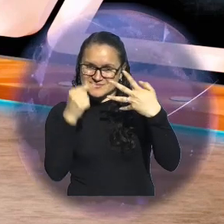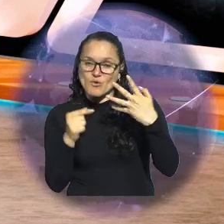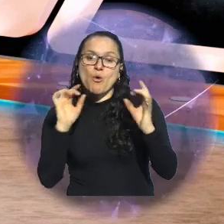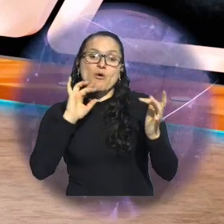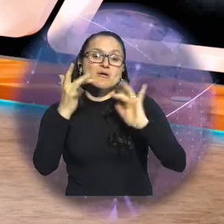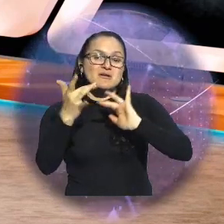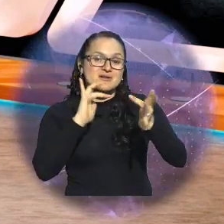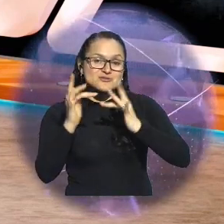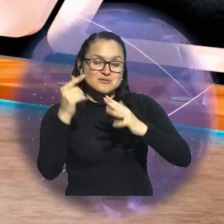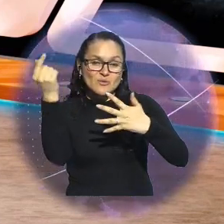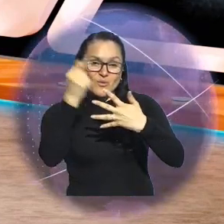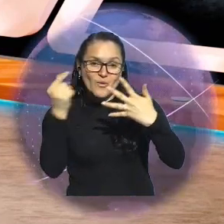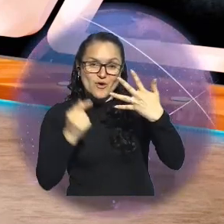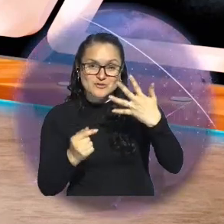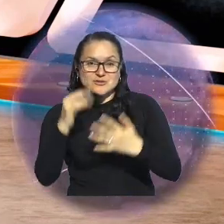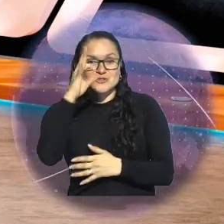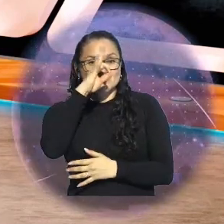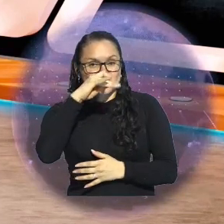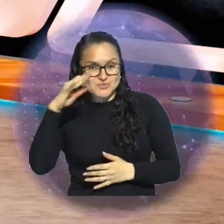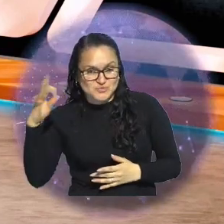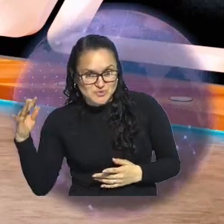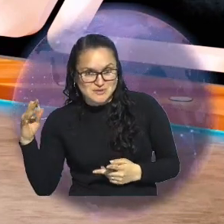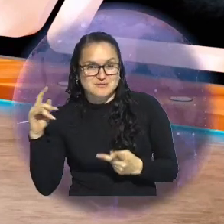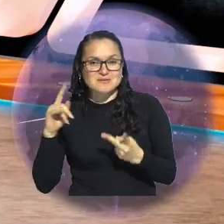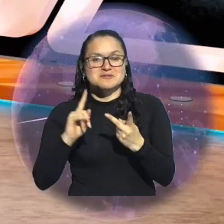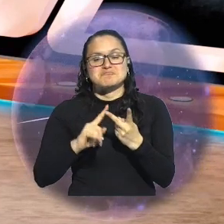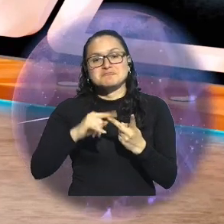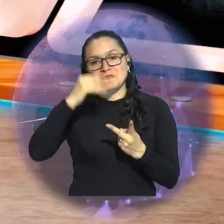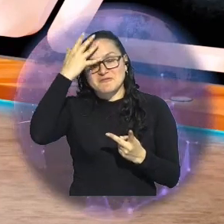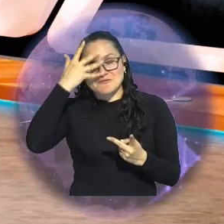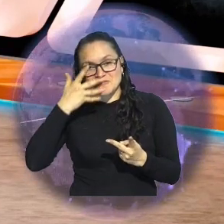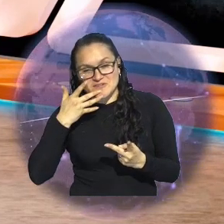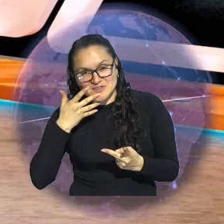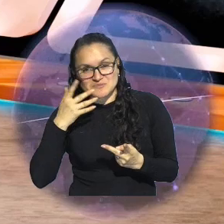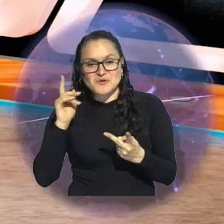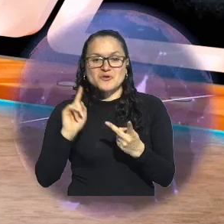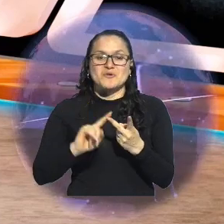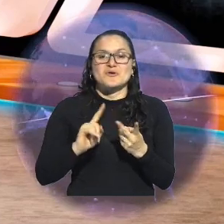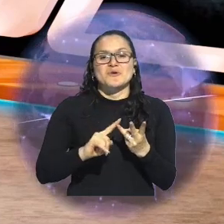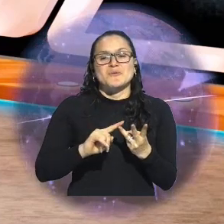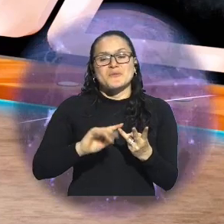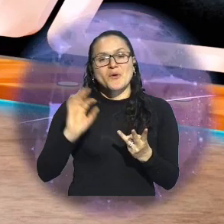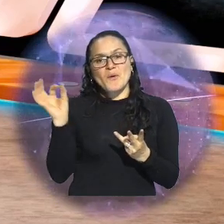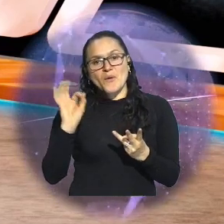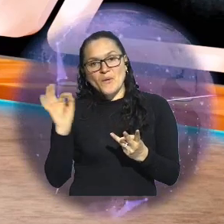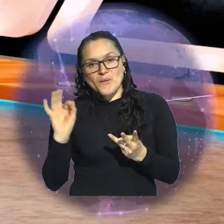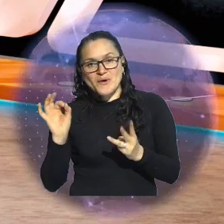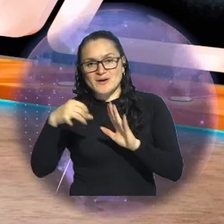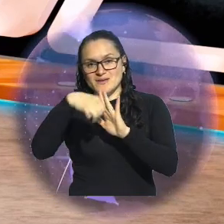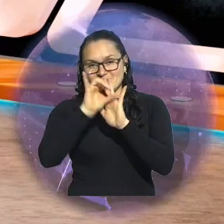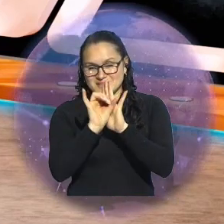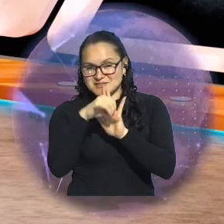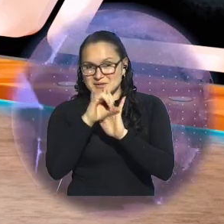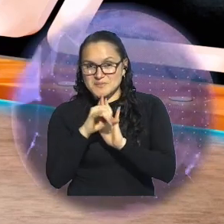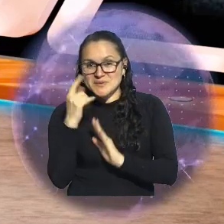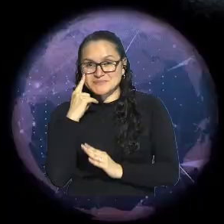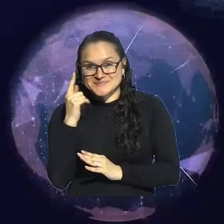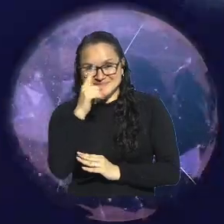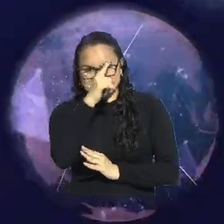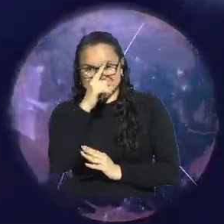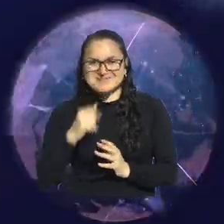sociales en twitter crc con facebook comisión de regulación de comunicaciones que instagram crc